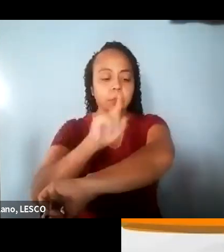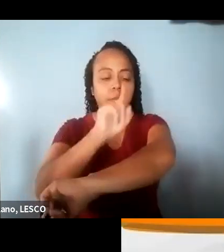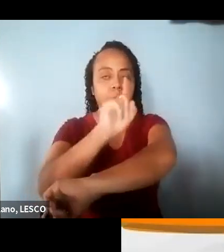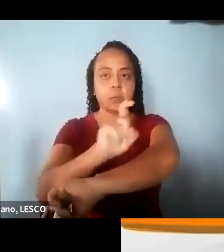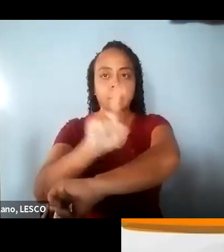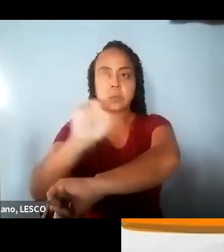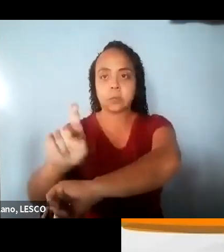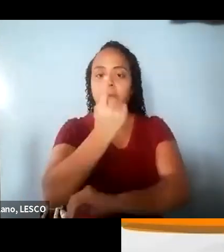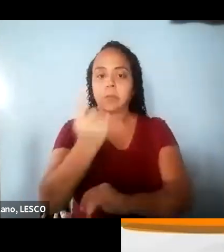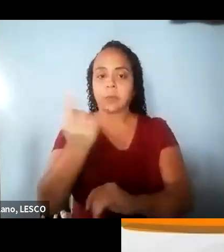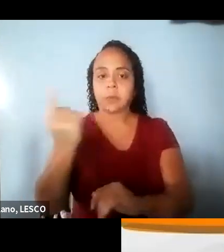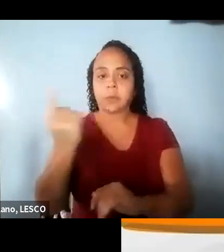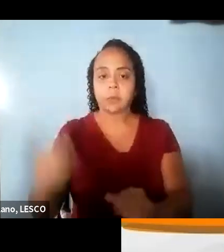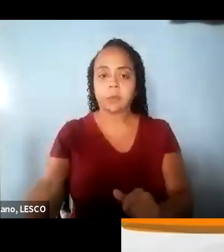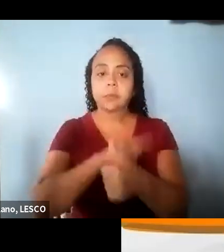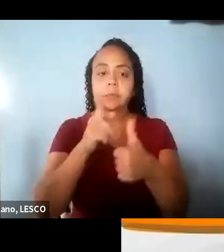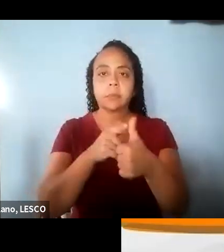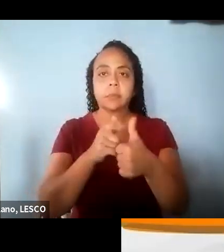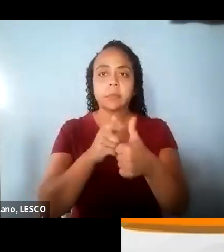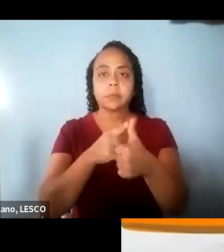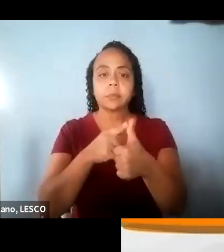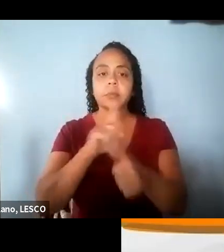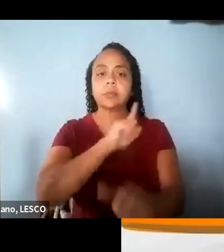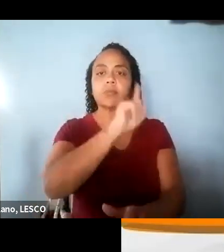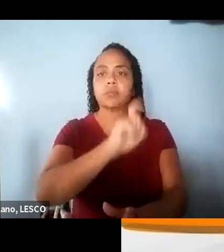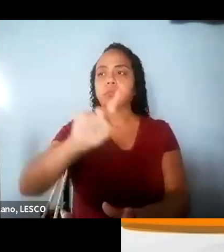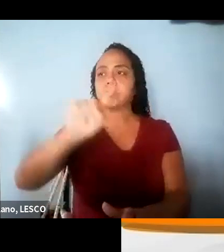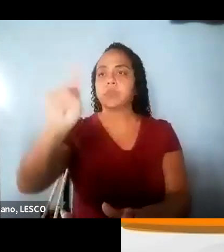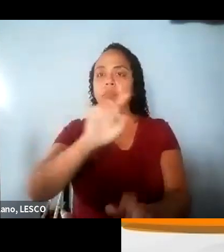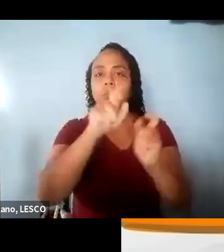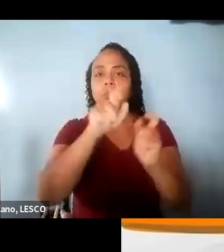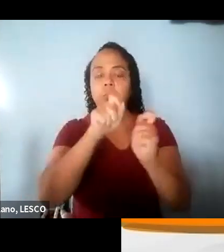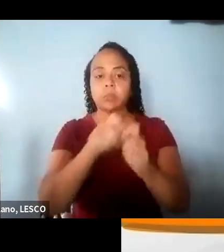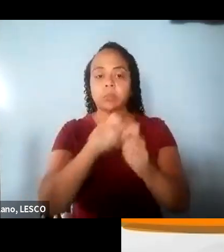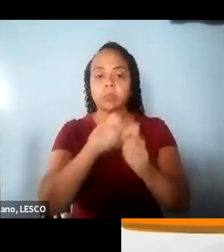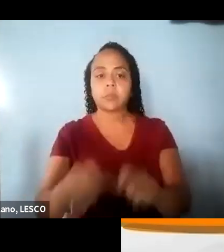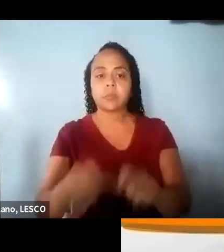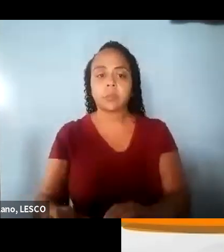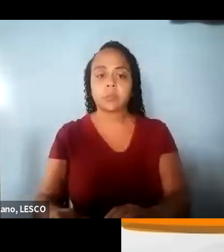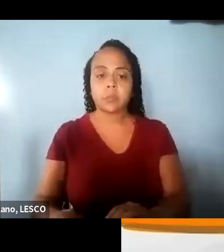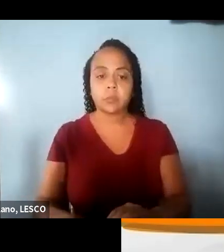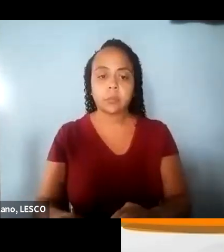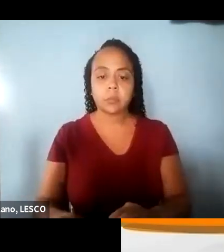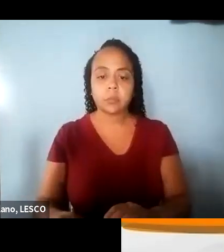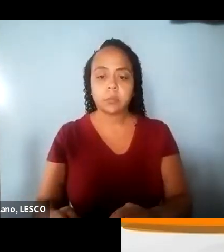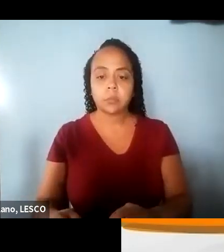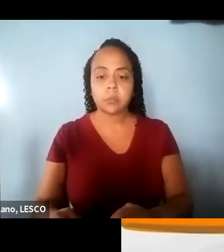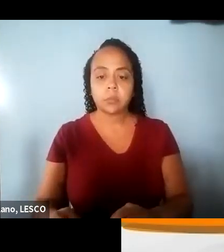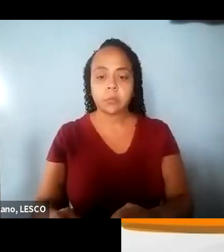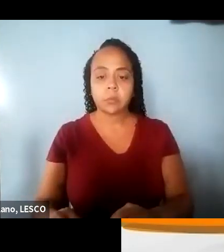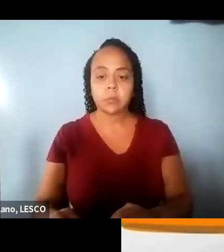en la primera ronda les lanzaremos una pregunta específica de acuerdo a las características de su organización